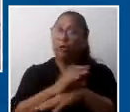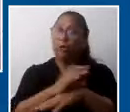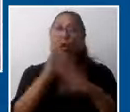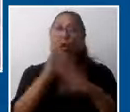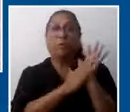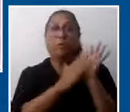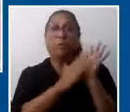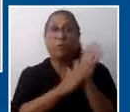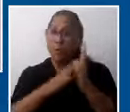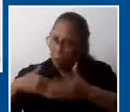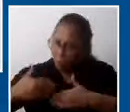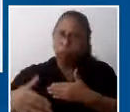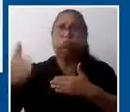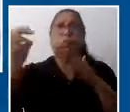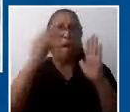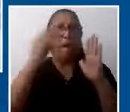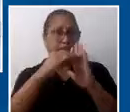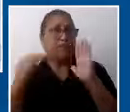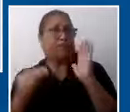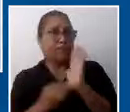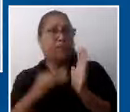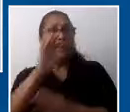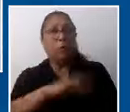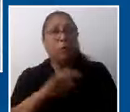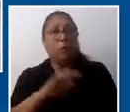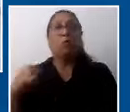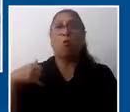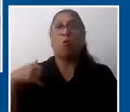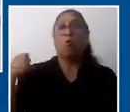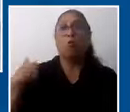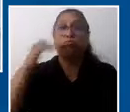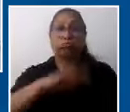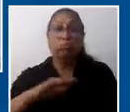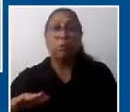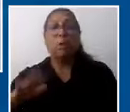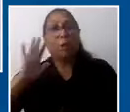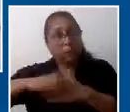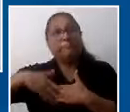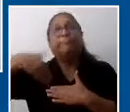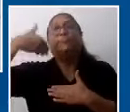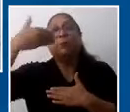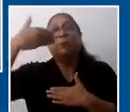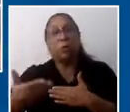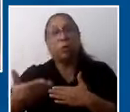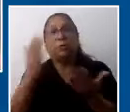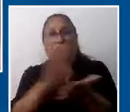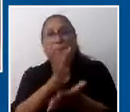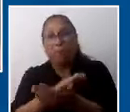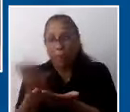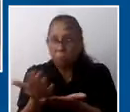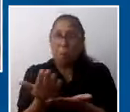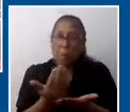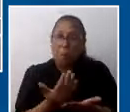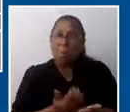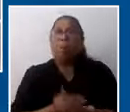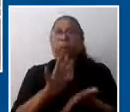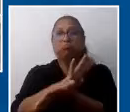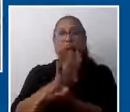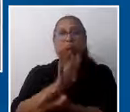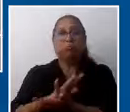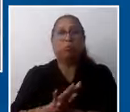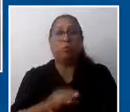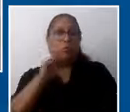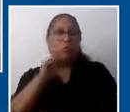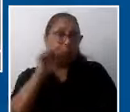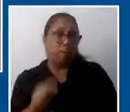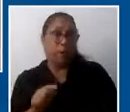las matrículas de los niños, adolescentes o jóvenes y que posteriormente se regularice la entrega de estos documentos, ¿no? Para ello,